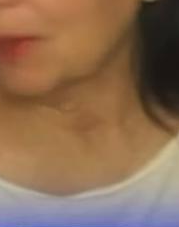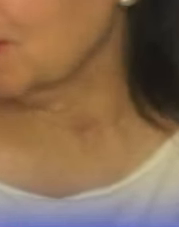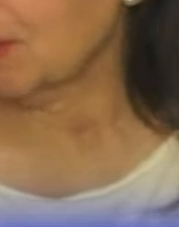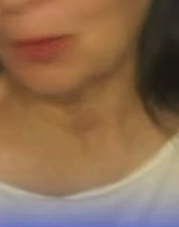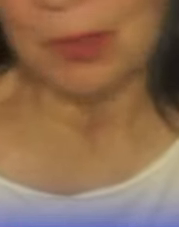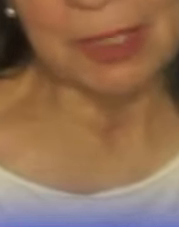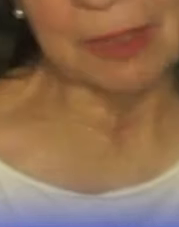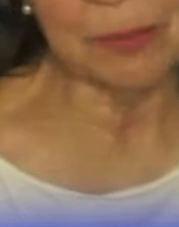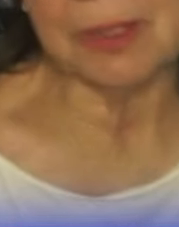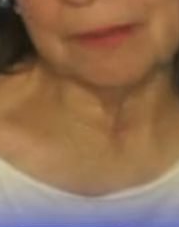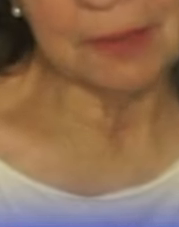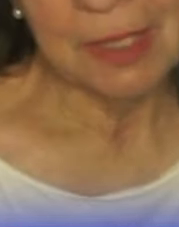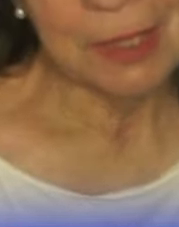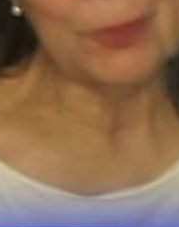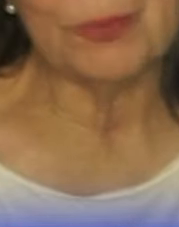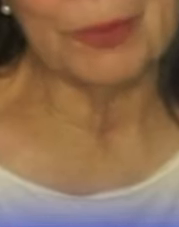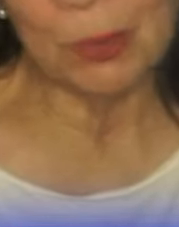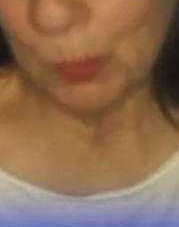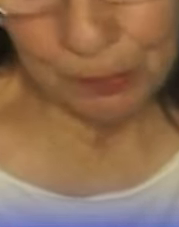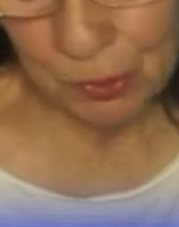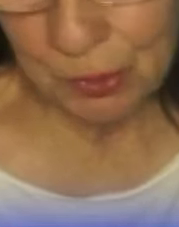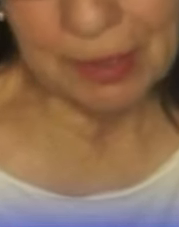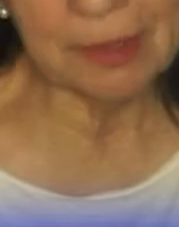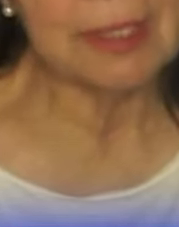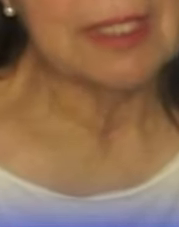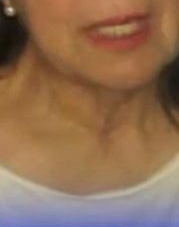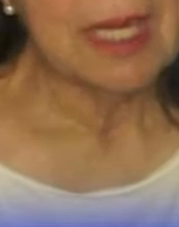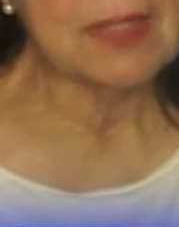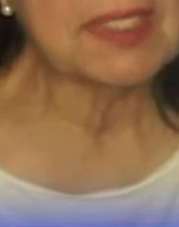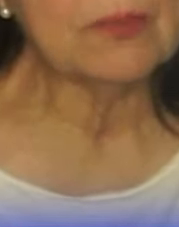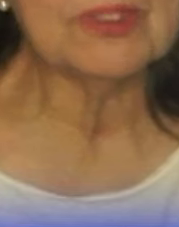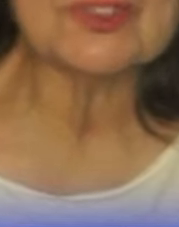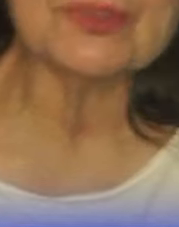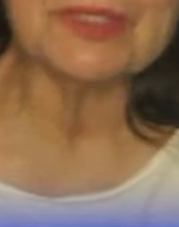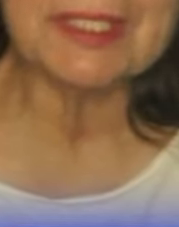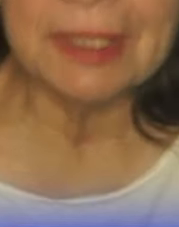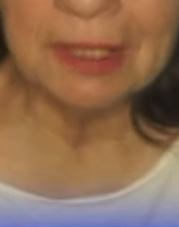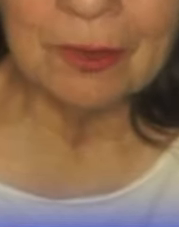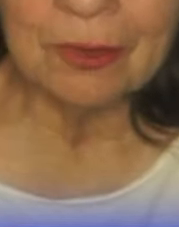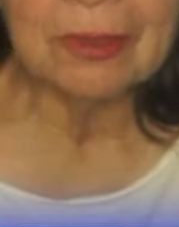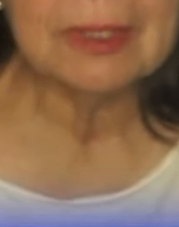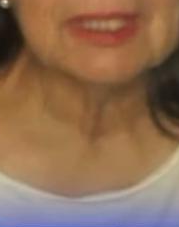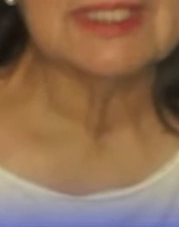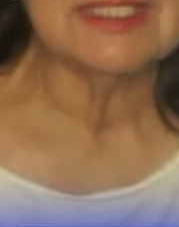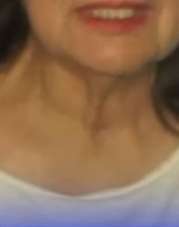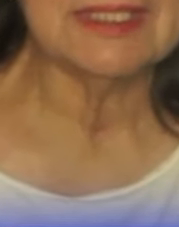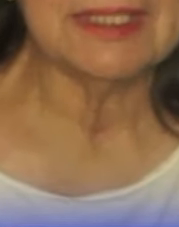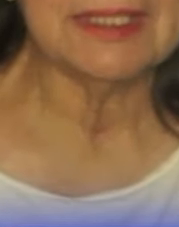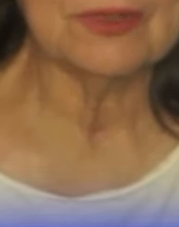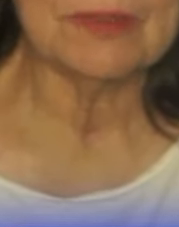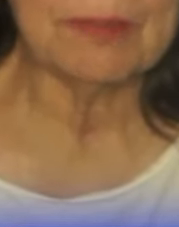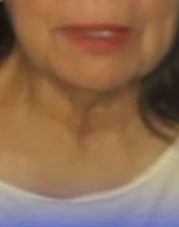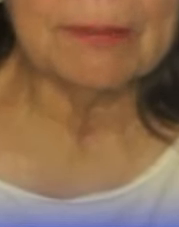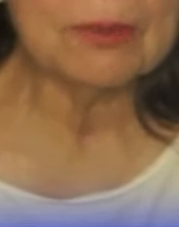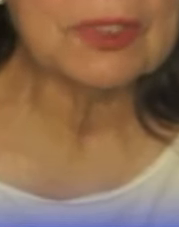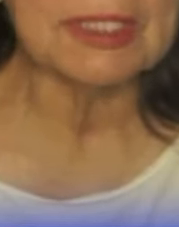que también se van a emocionar. Ay, sí. No podés no emocionarte. No. Así que bueno, sobres querido,